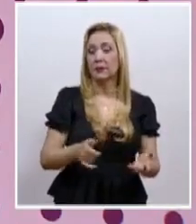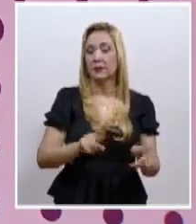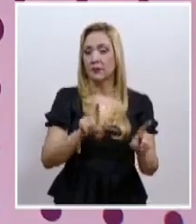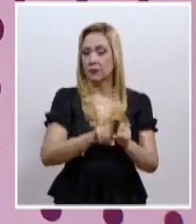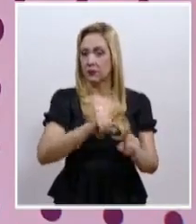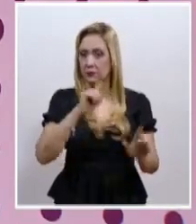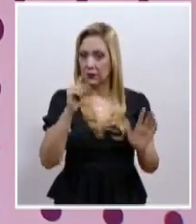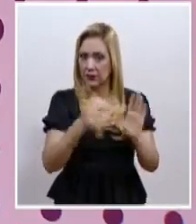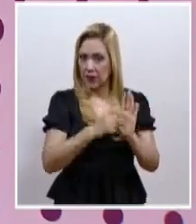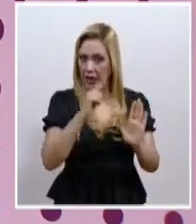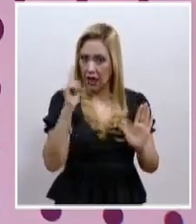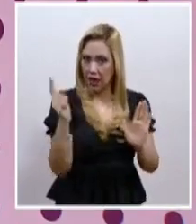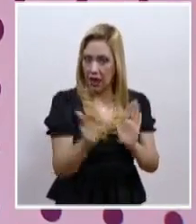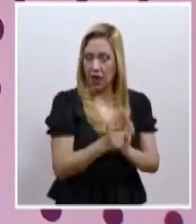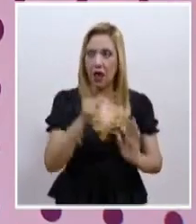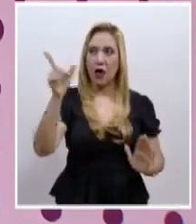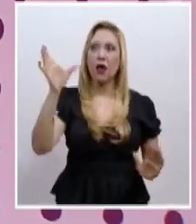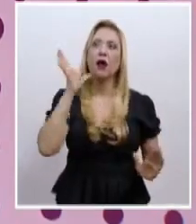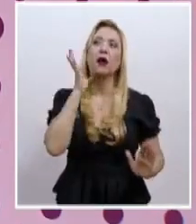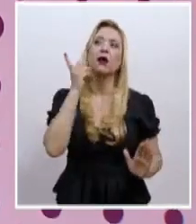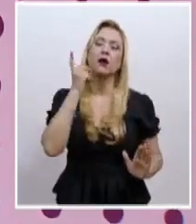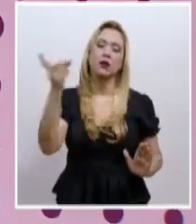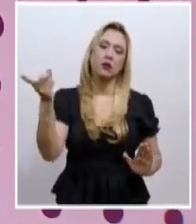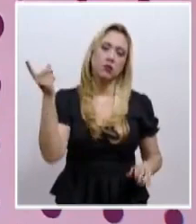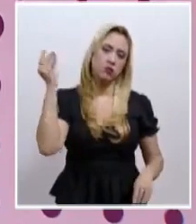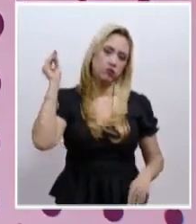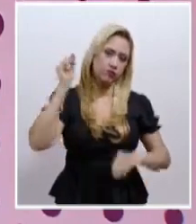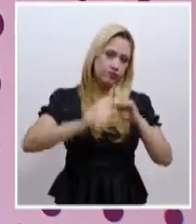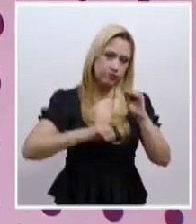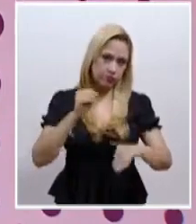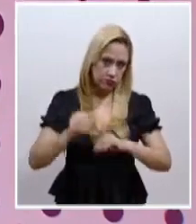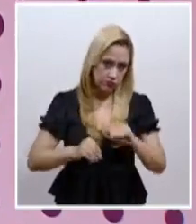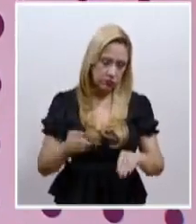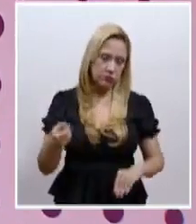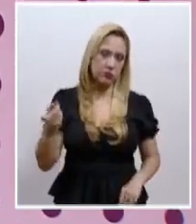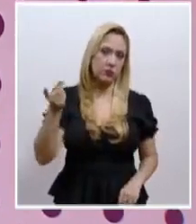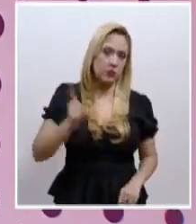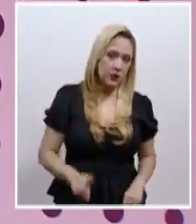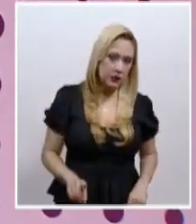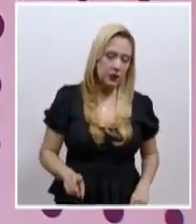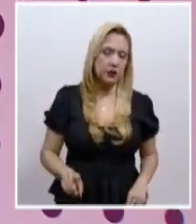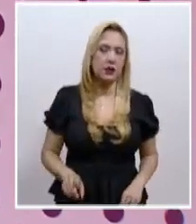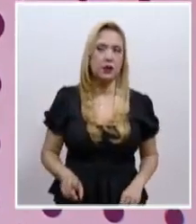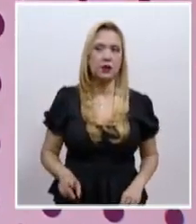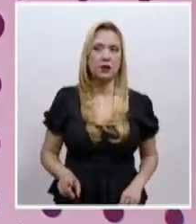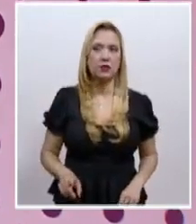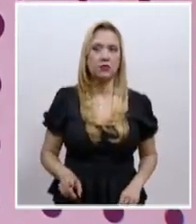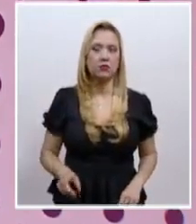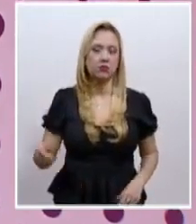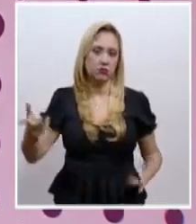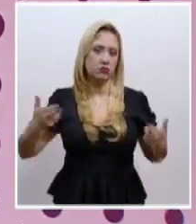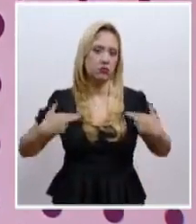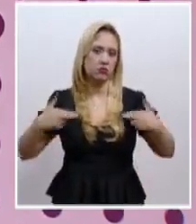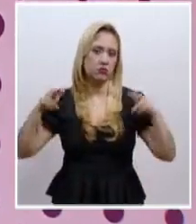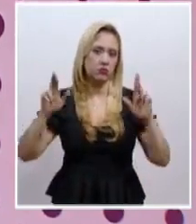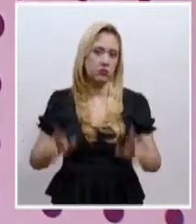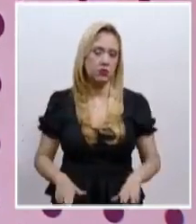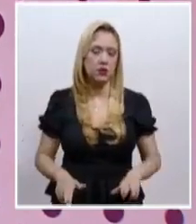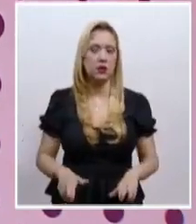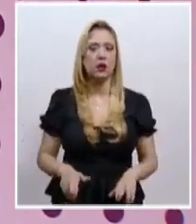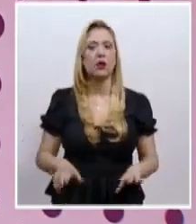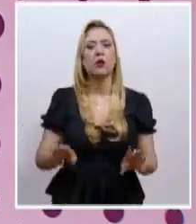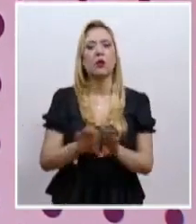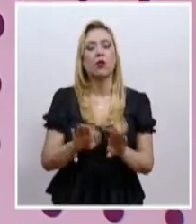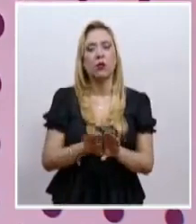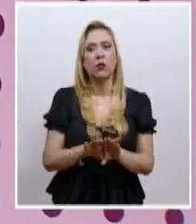ley, es decir, que es el Congreso de la Unión quien establece como representantes populares las cargas